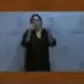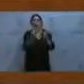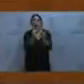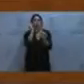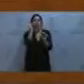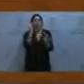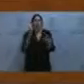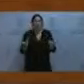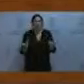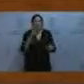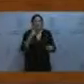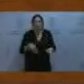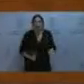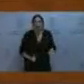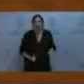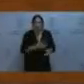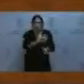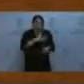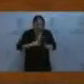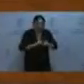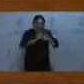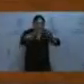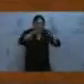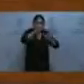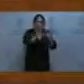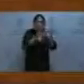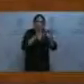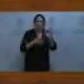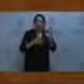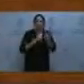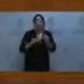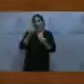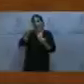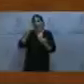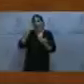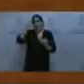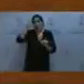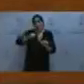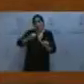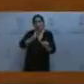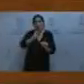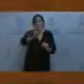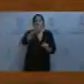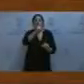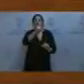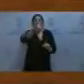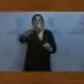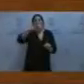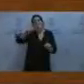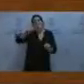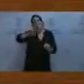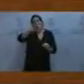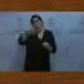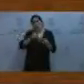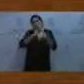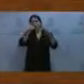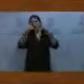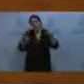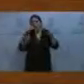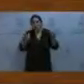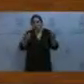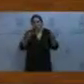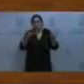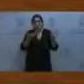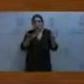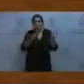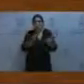me gustaría que aclarase eso, porque hay unos años donde hay pluses, 160.000, 180.000 euros al año, que queremos saber a quién y por qué